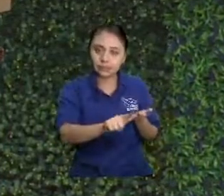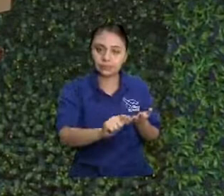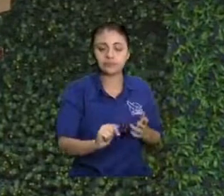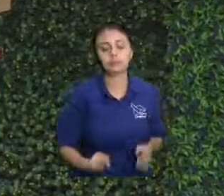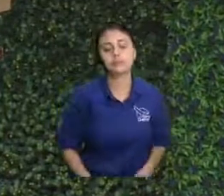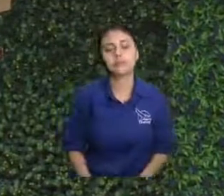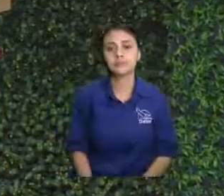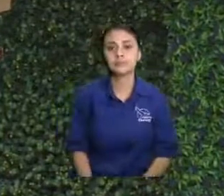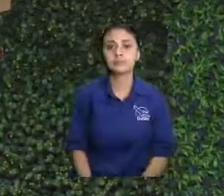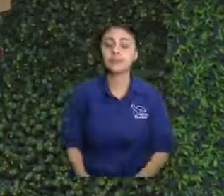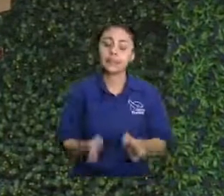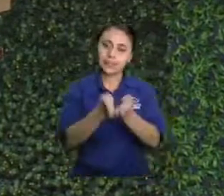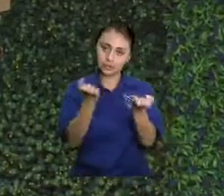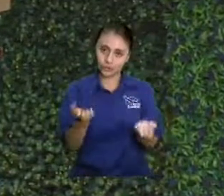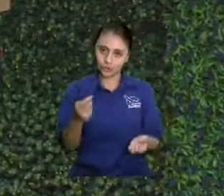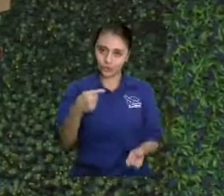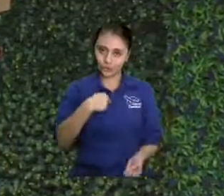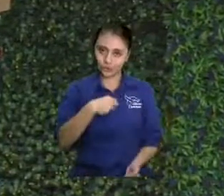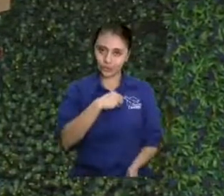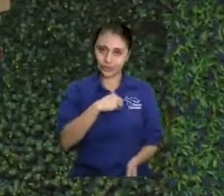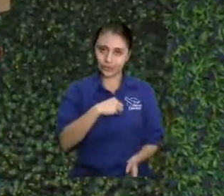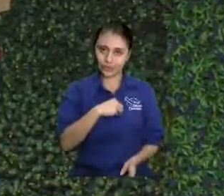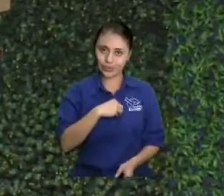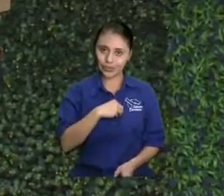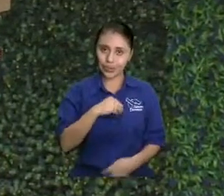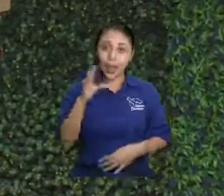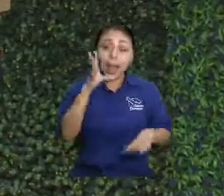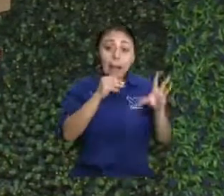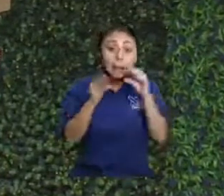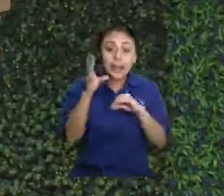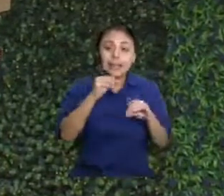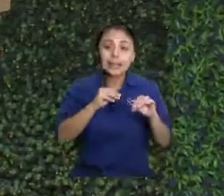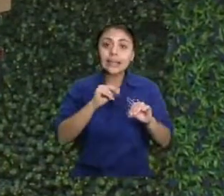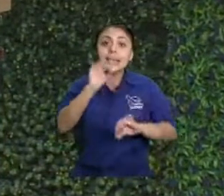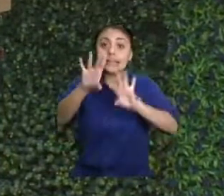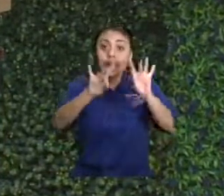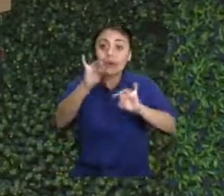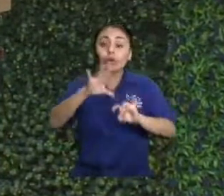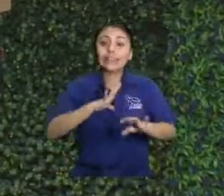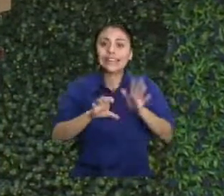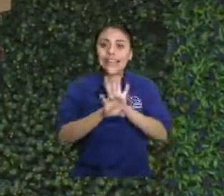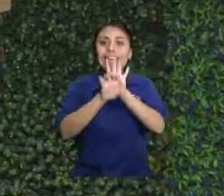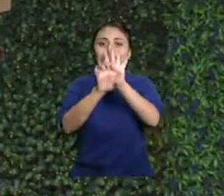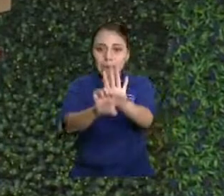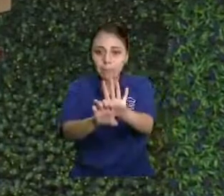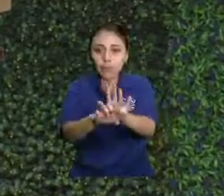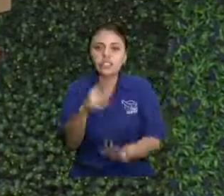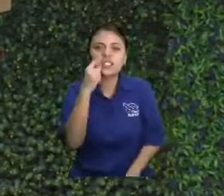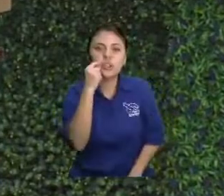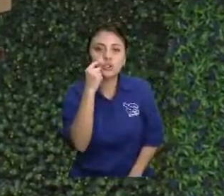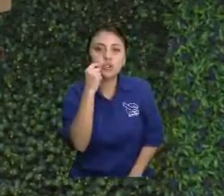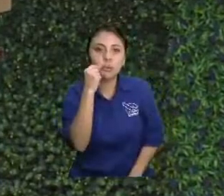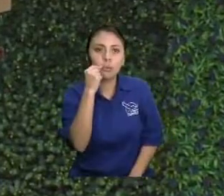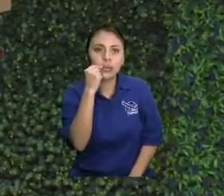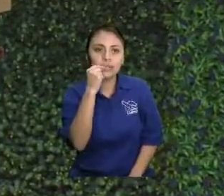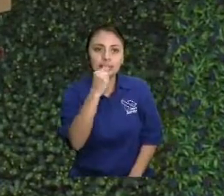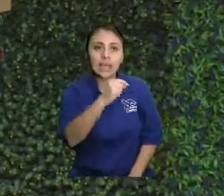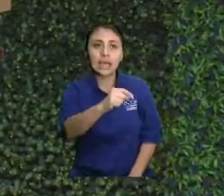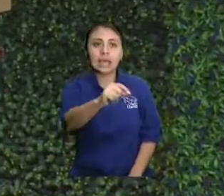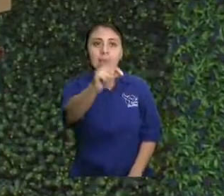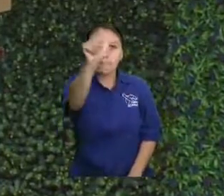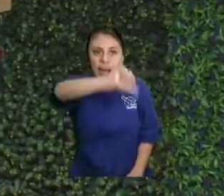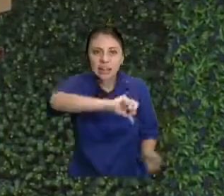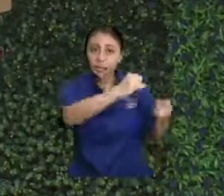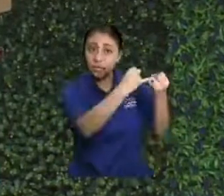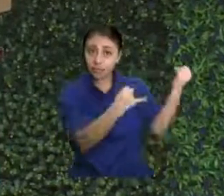7:14. Bueno, entonces yo quiero hablarle de algo que tiene sinónimos con estos hombres del fin, con el carácter, el perfil de los hombres del